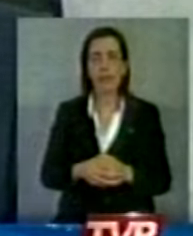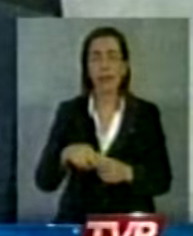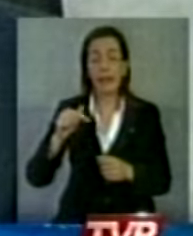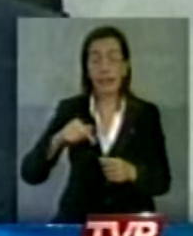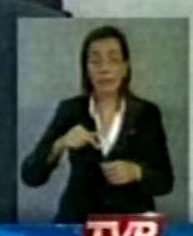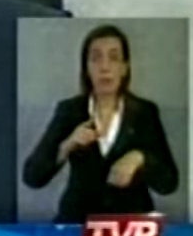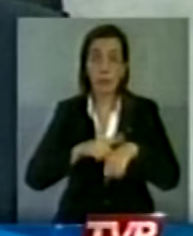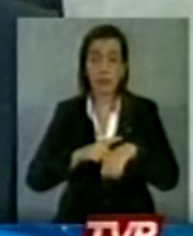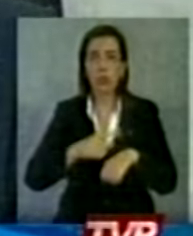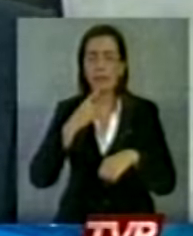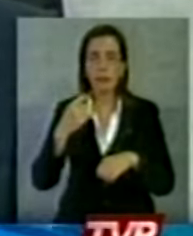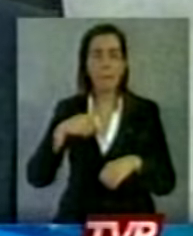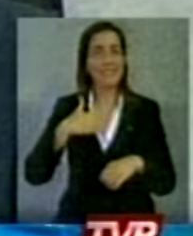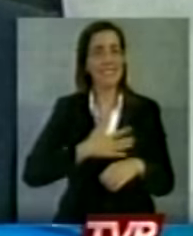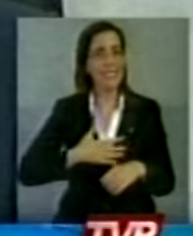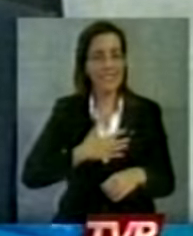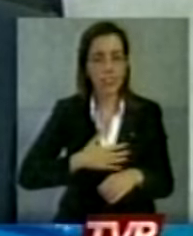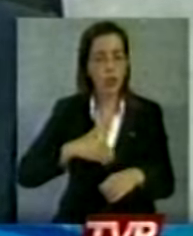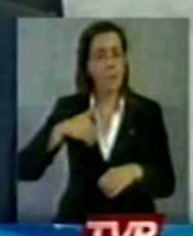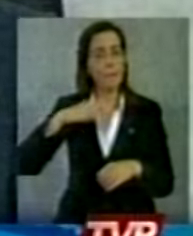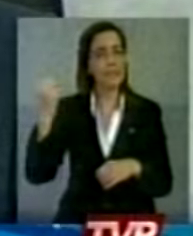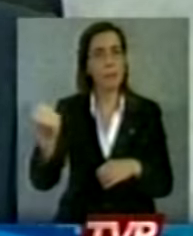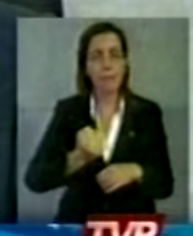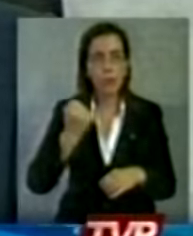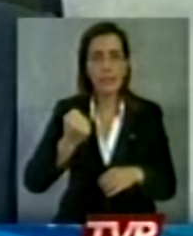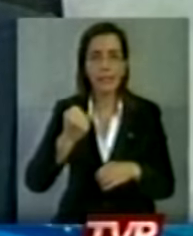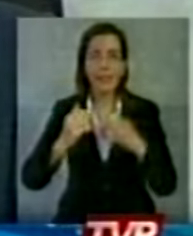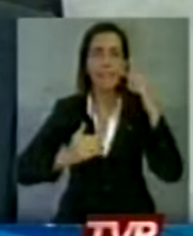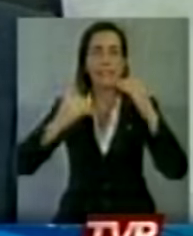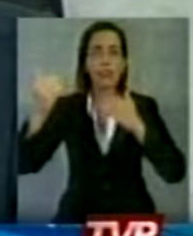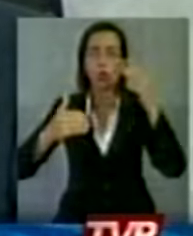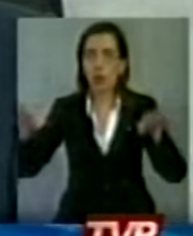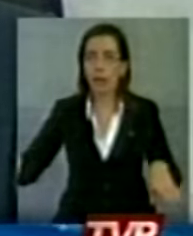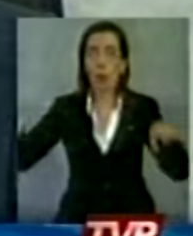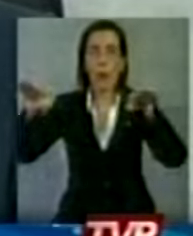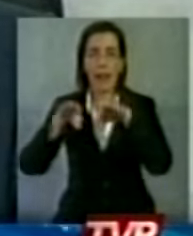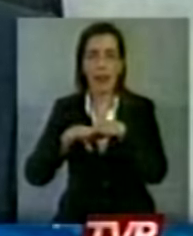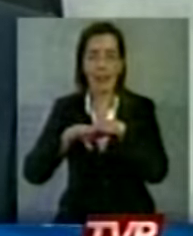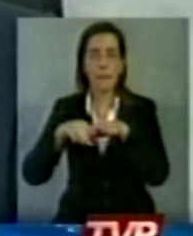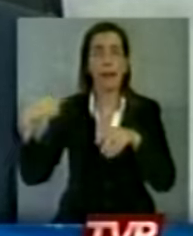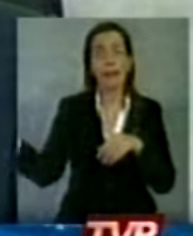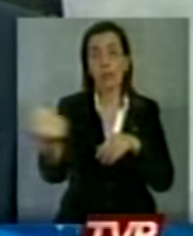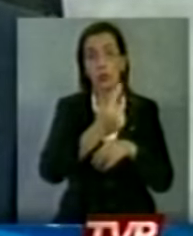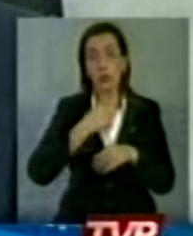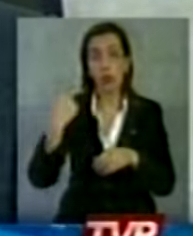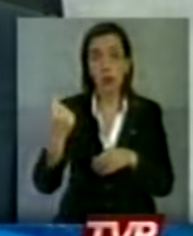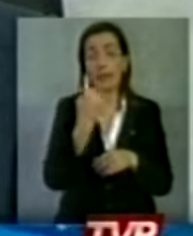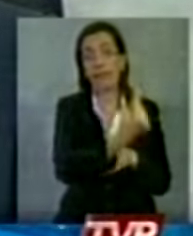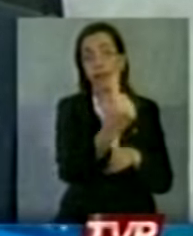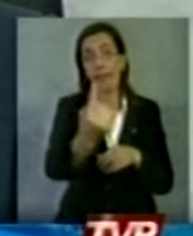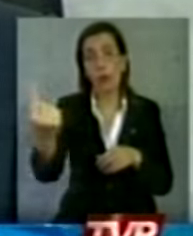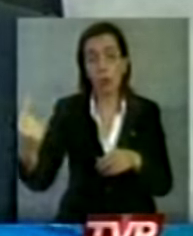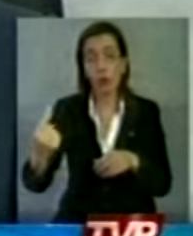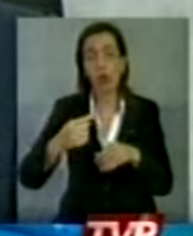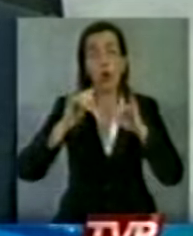Este es el sentido más profundo de nuestro desarrollo en equidad, un desarrollo en el que todos y cada uno de